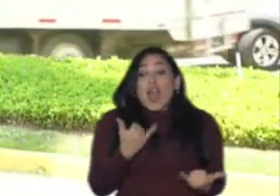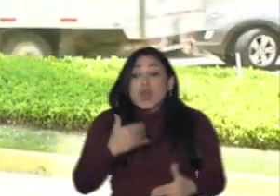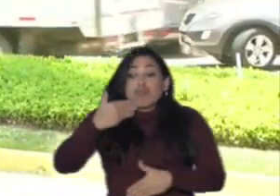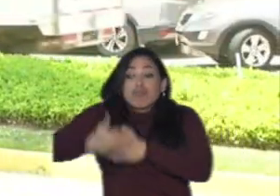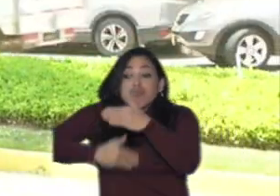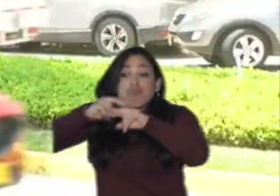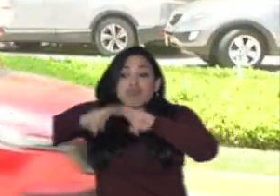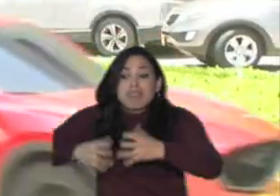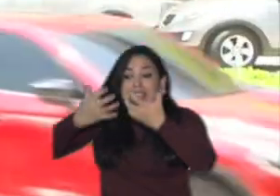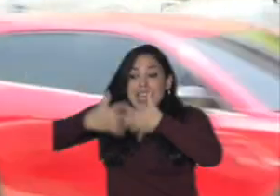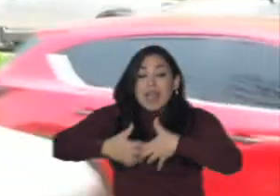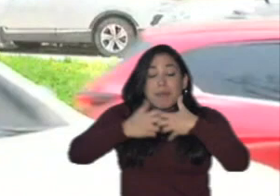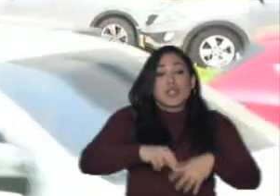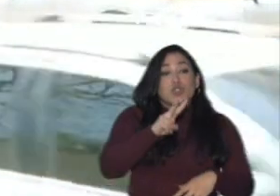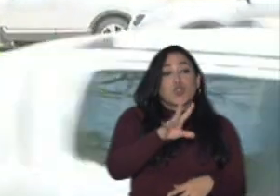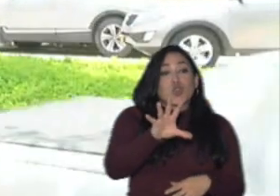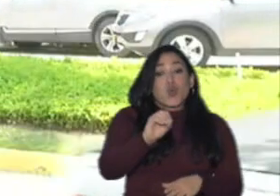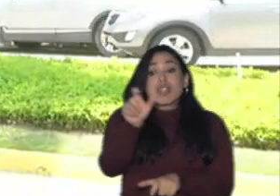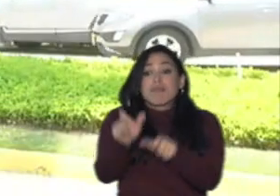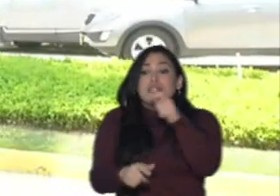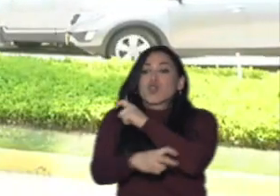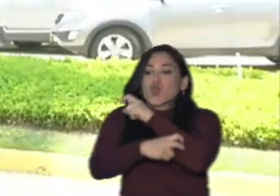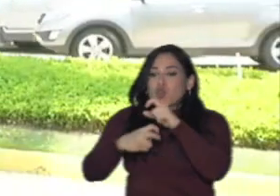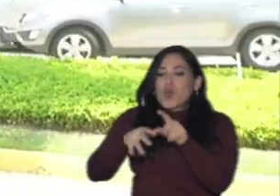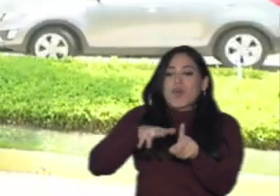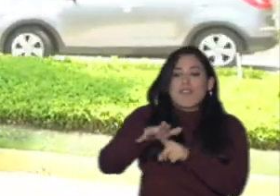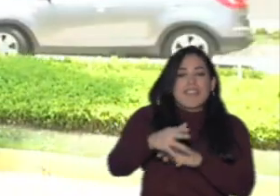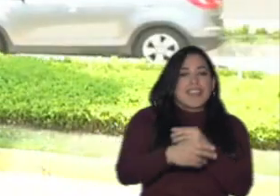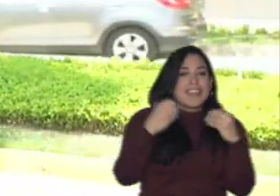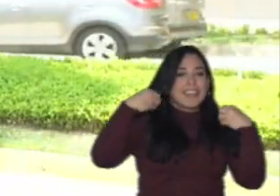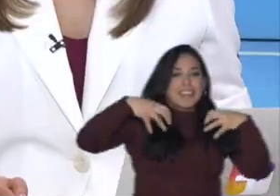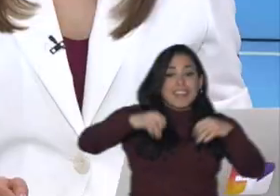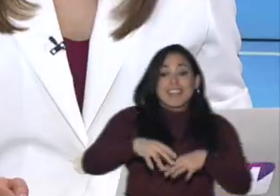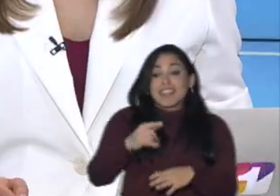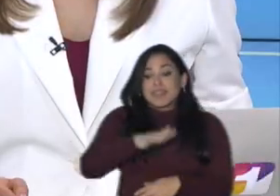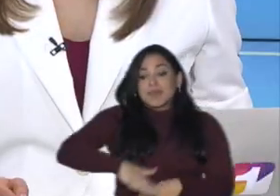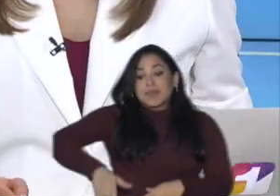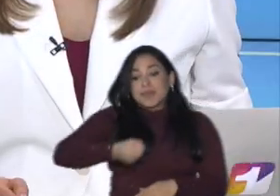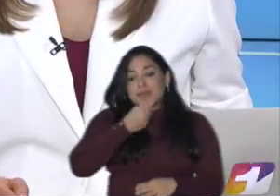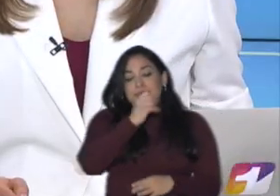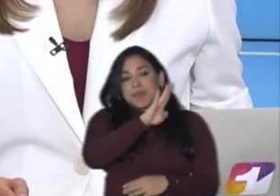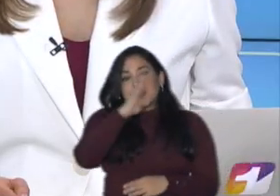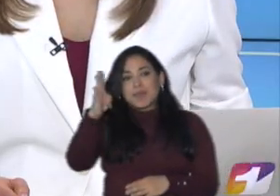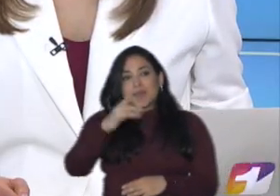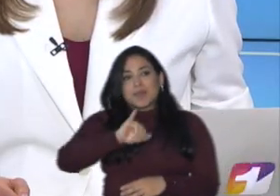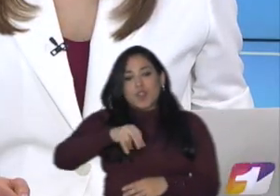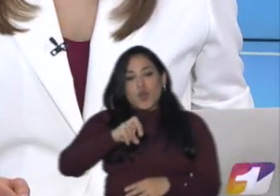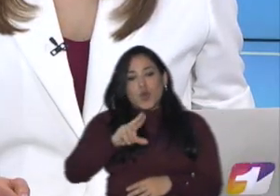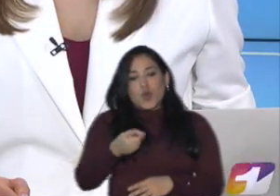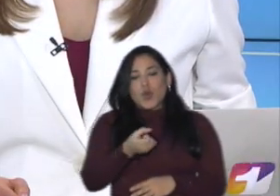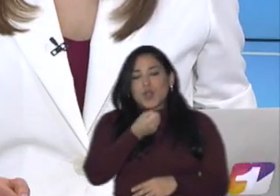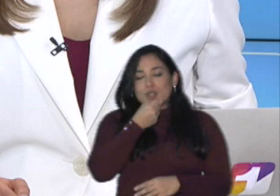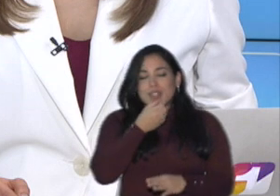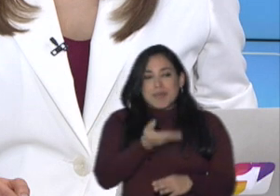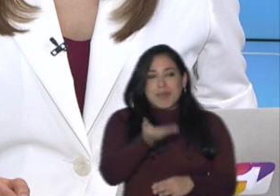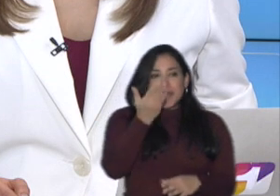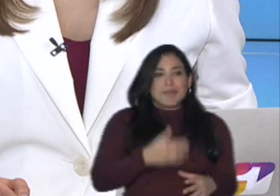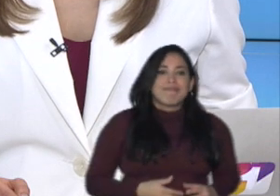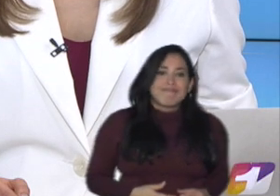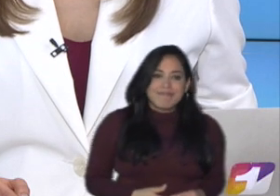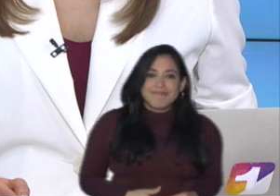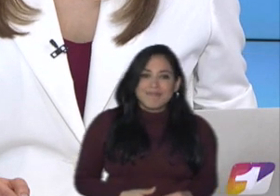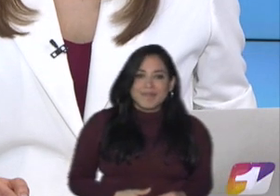que adelanta la empresa Aire contra usuarios que roban energía. Noticias desde Barranquilla con Jorge Castro, Noticentro 1